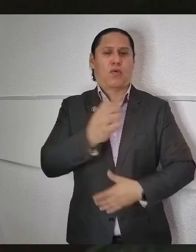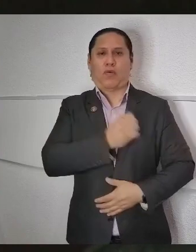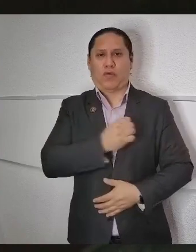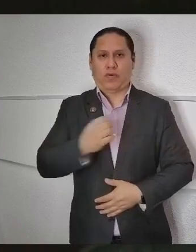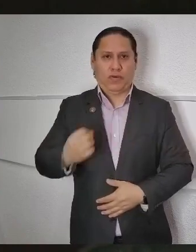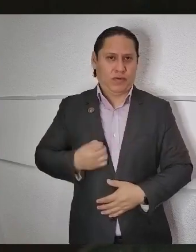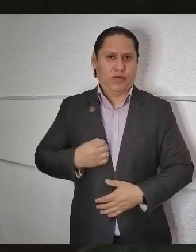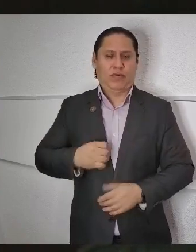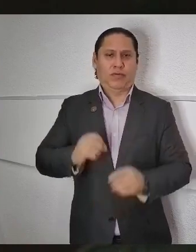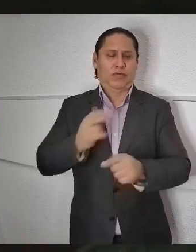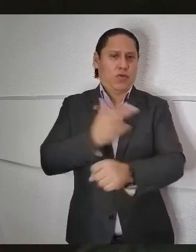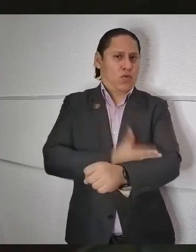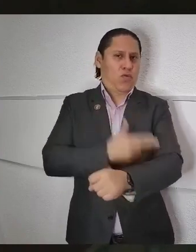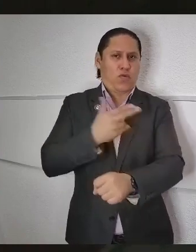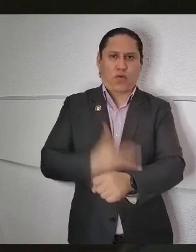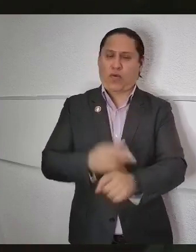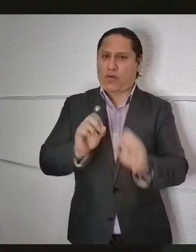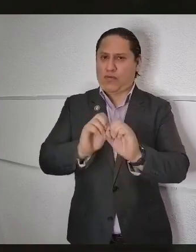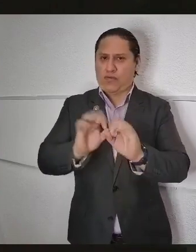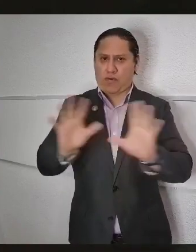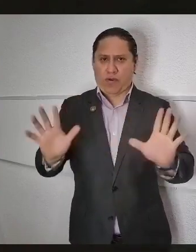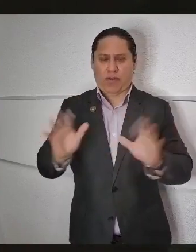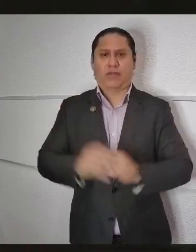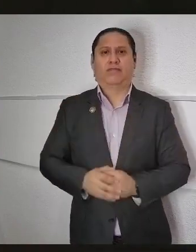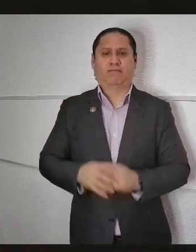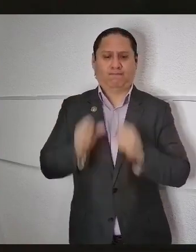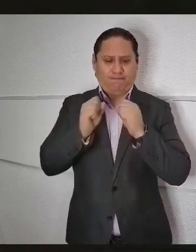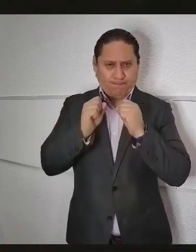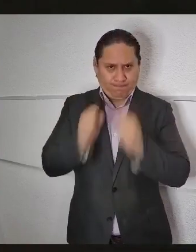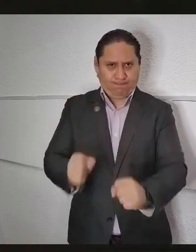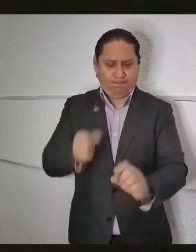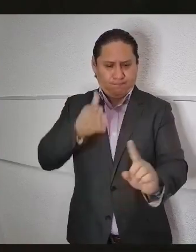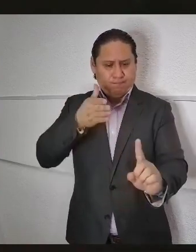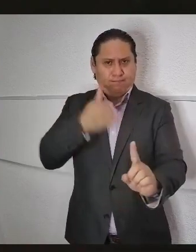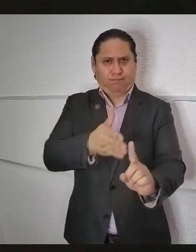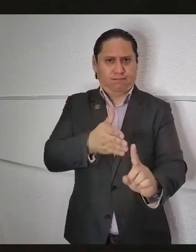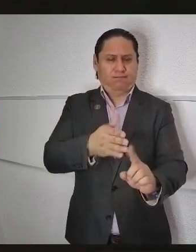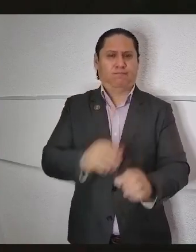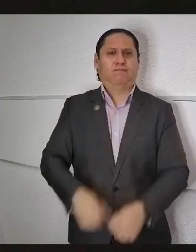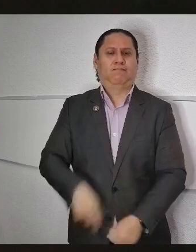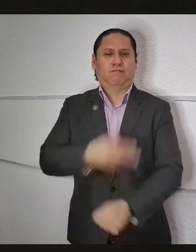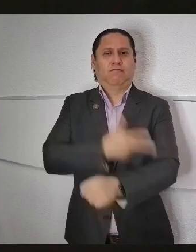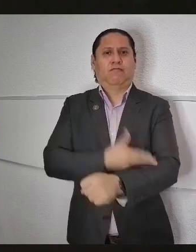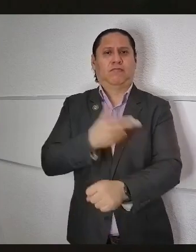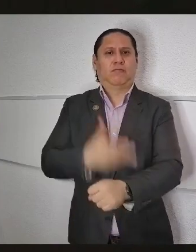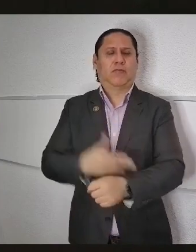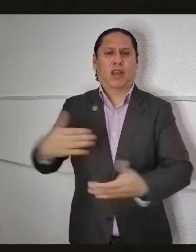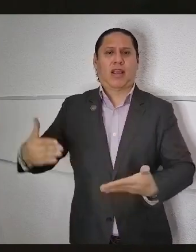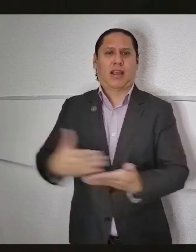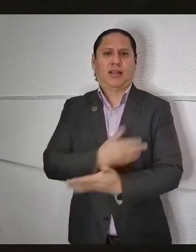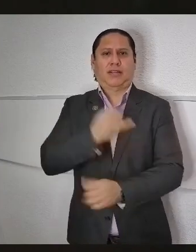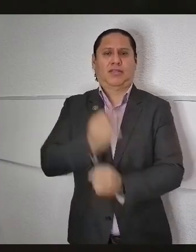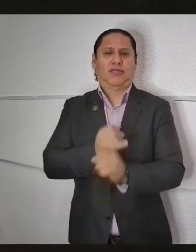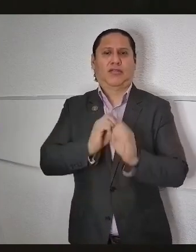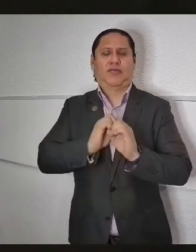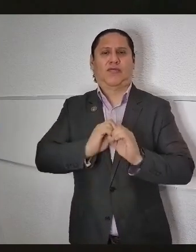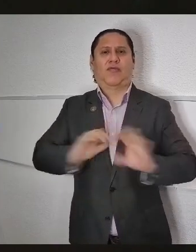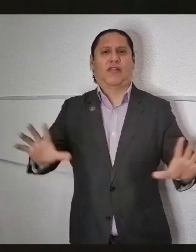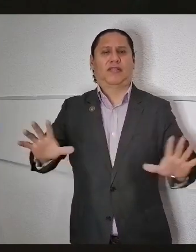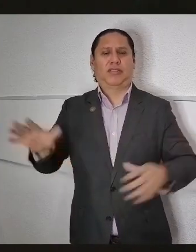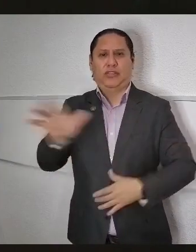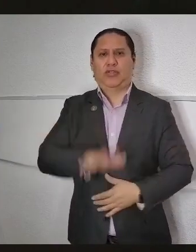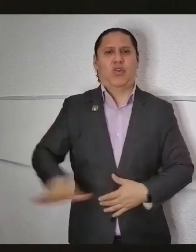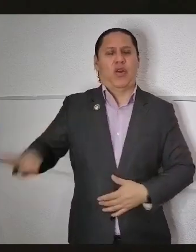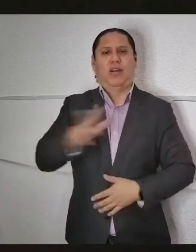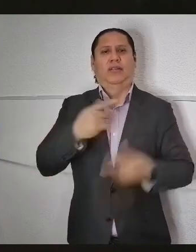de transparencia con el propósito de garantizar la transparencia y el derecho de acceso a la información pública a